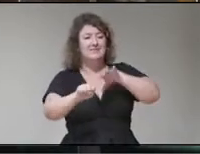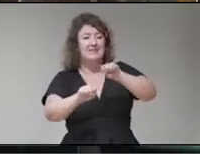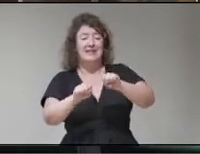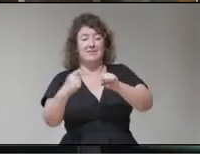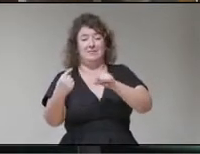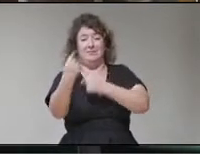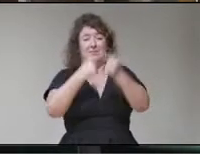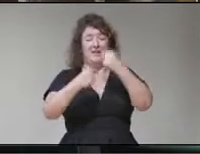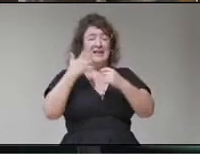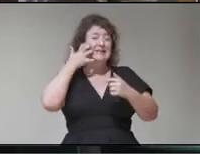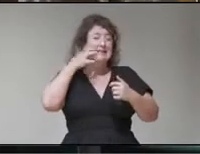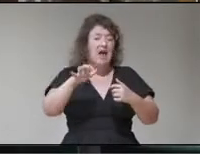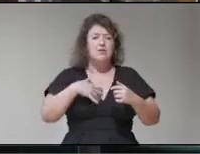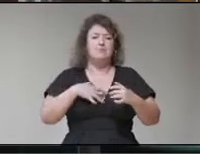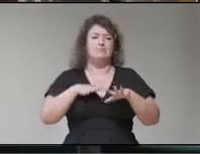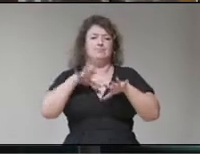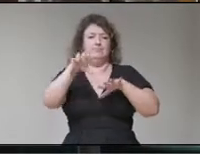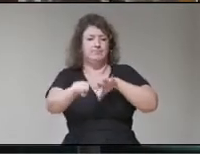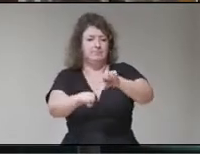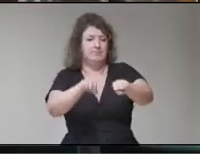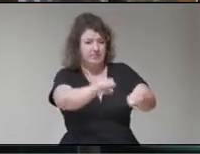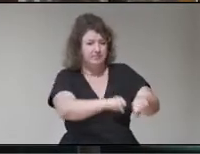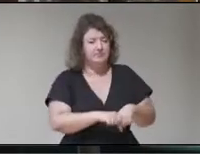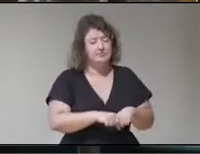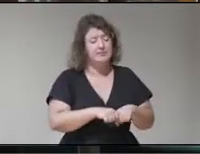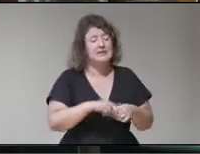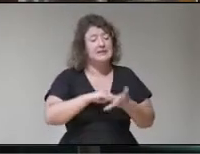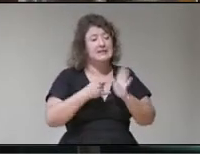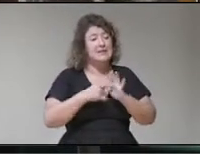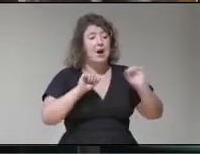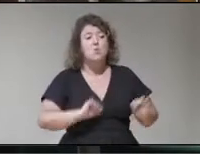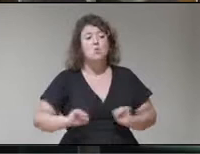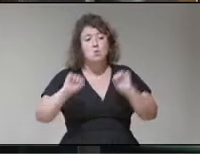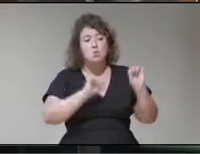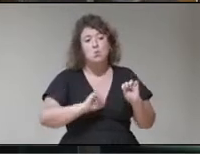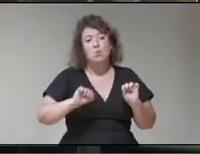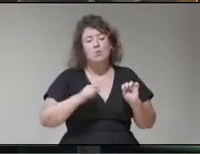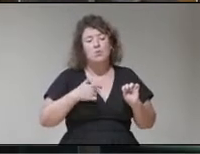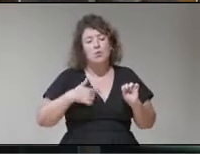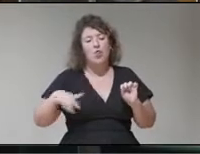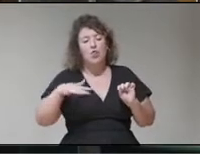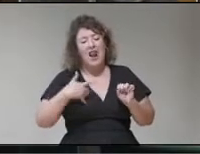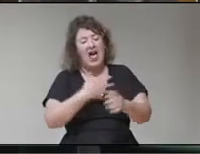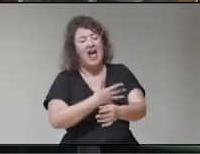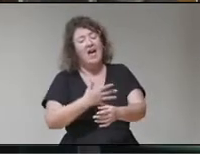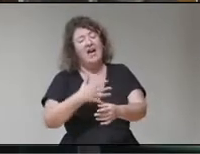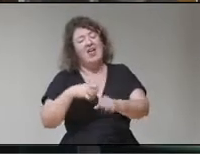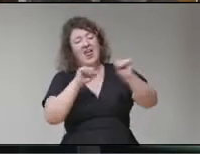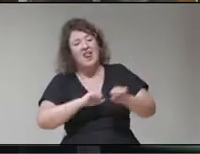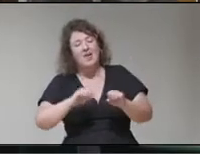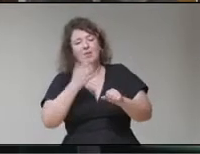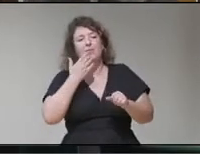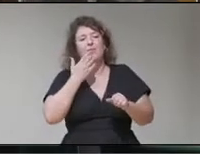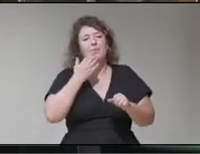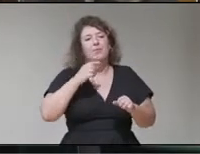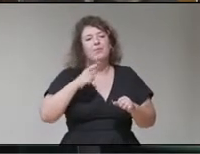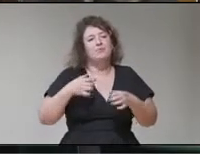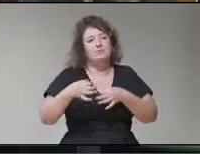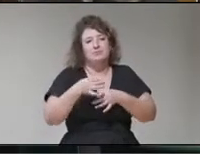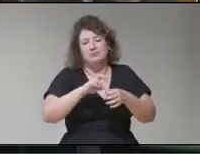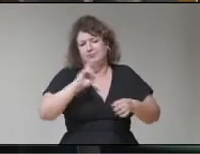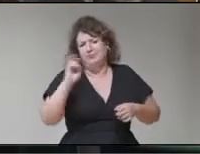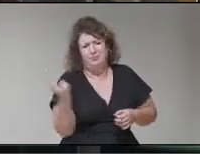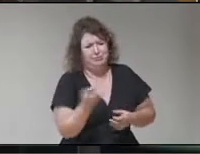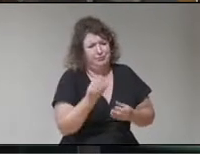extraños. Posteriormente, esas células del sistema inmunitario se van a los órganos linfoides secundarios, placas de Peyer, folículos linfáticos, yo